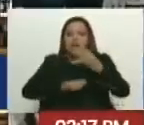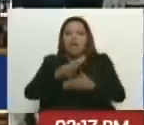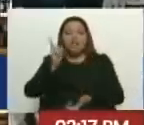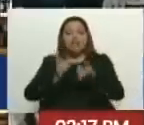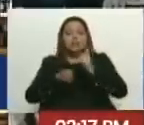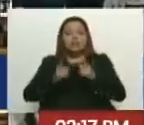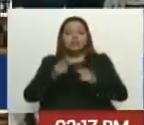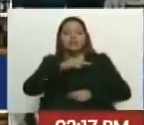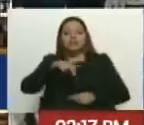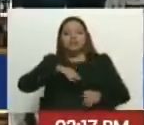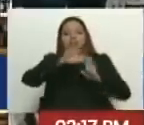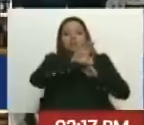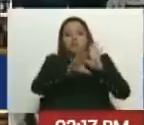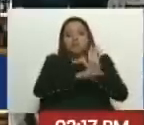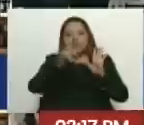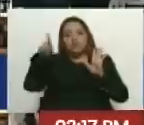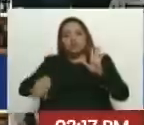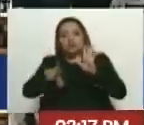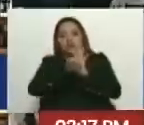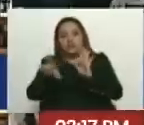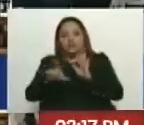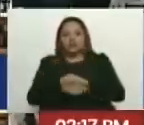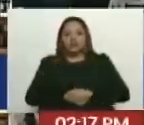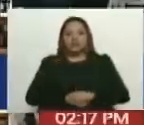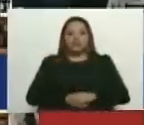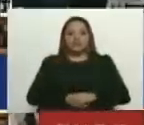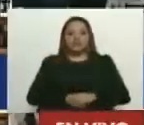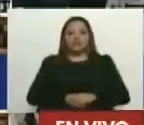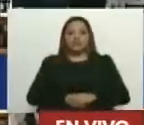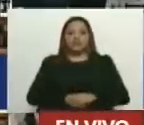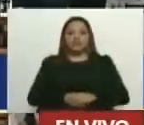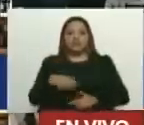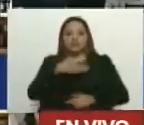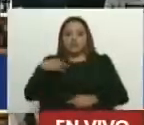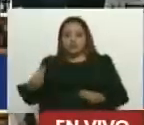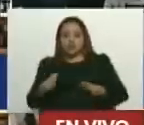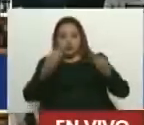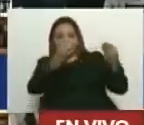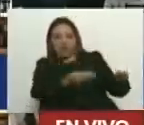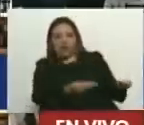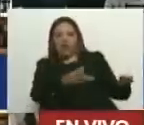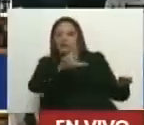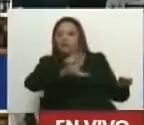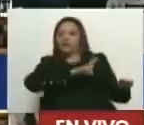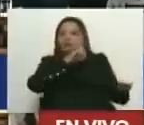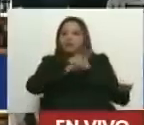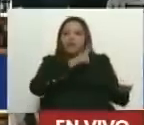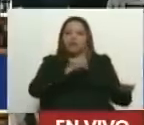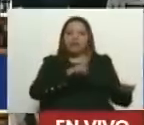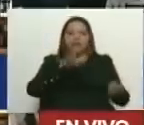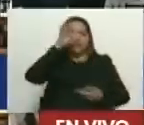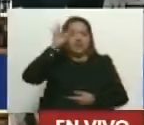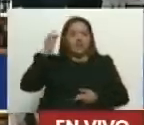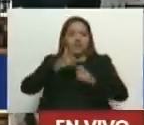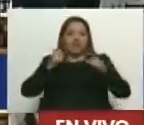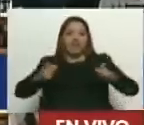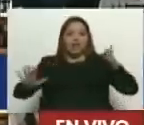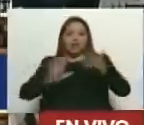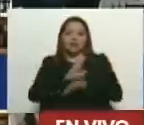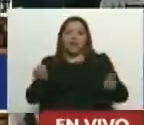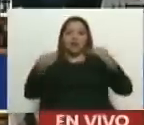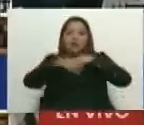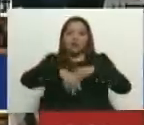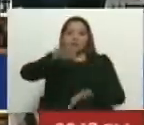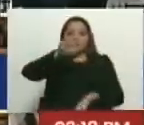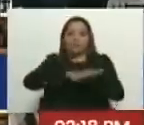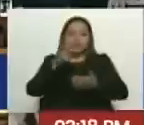nuestra Constitución y a nuestras leyes. Queremos hacer la entrega formalmente, fiscal general, de este acuerdo que acaba de ser